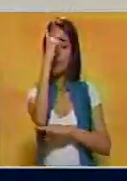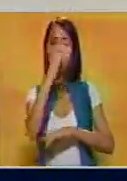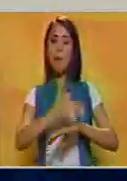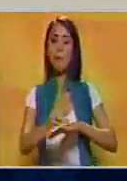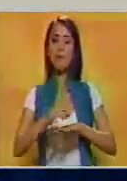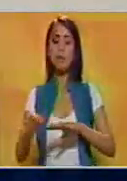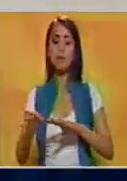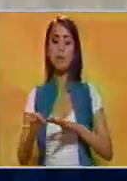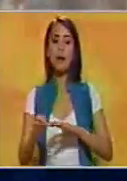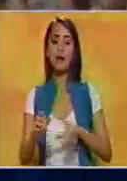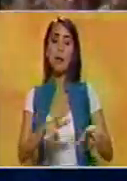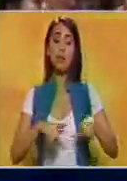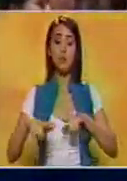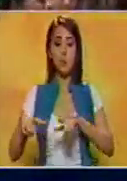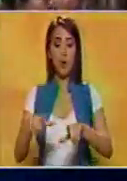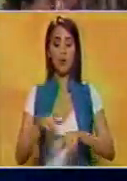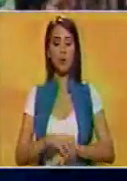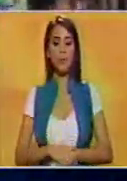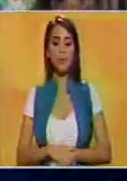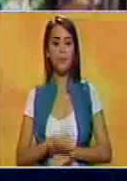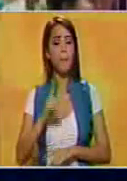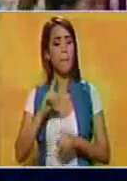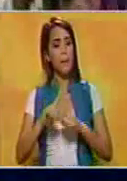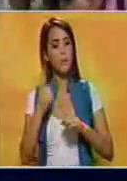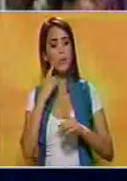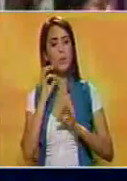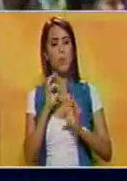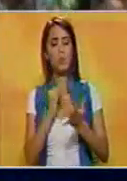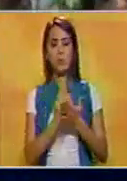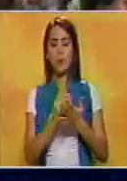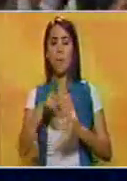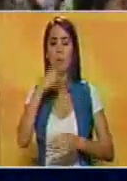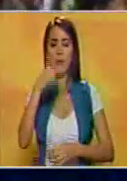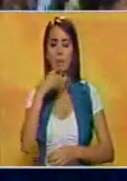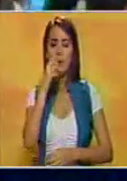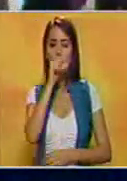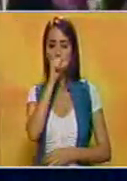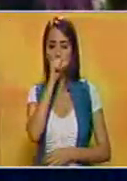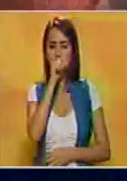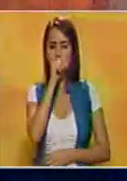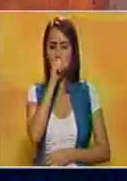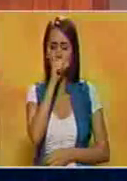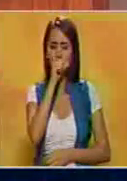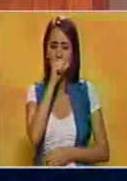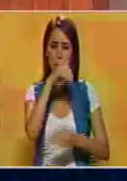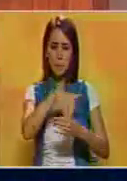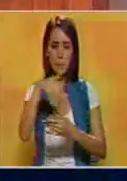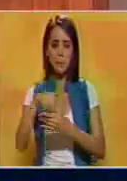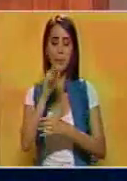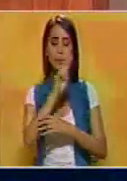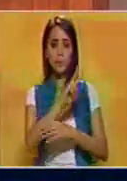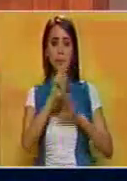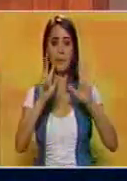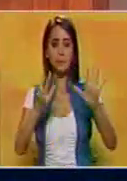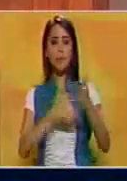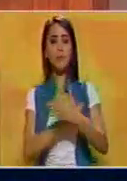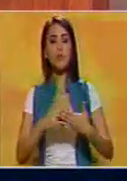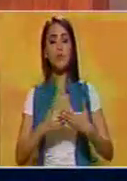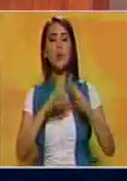municipales y estadales, siempre y cuando no estén inhabilitados políticamente. Para estos comicios,